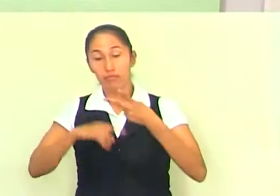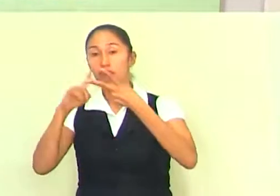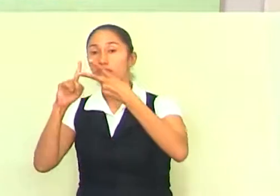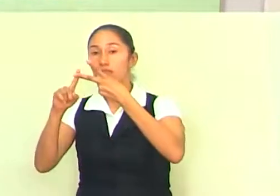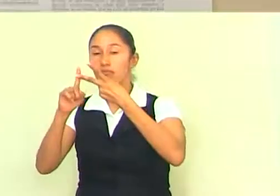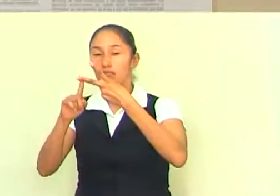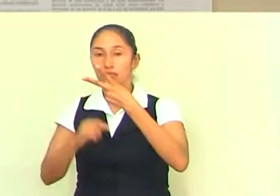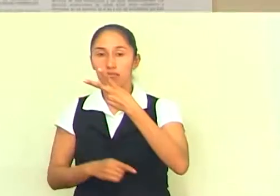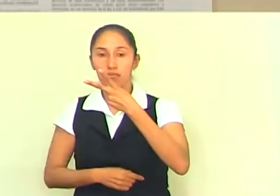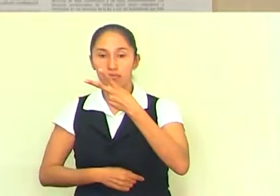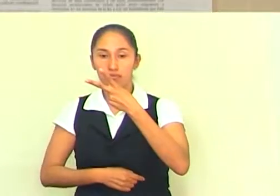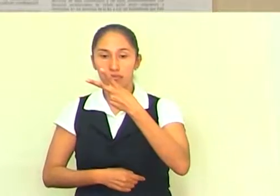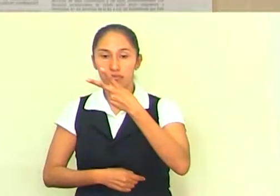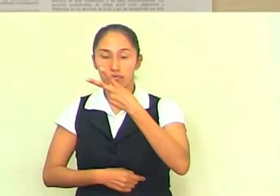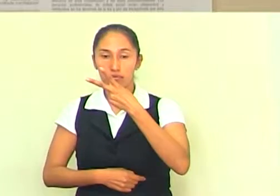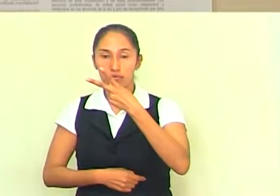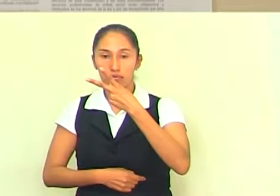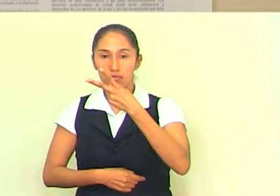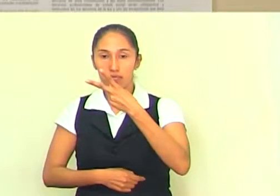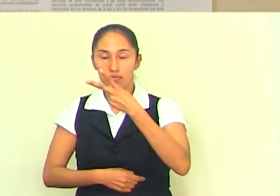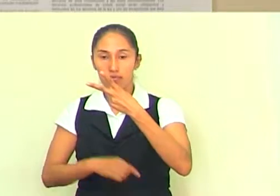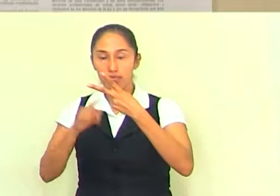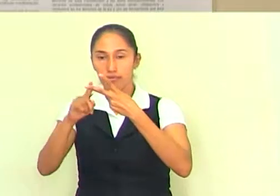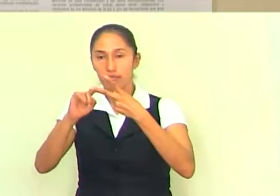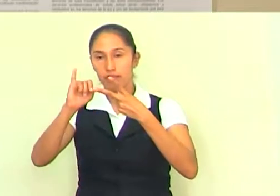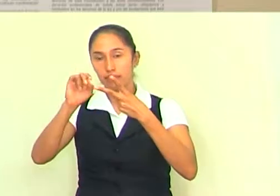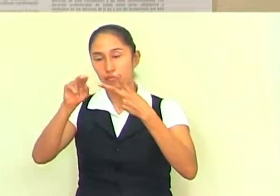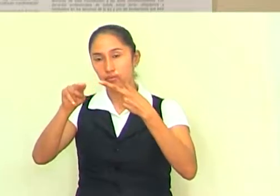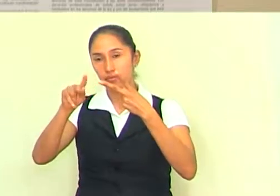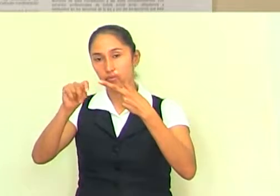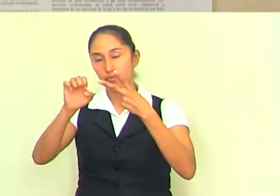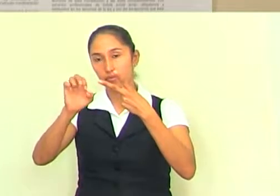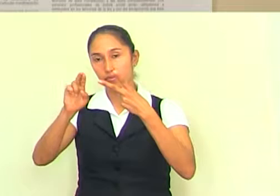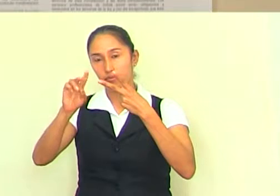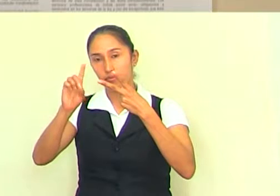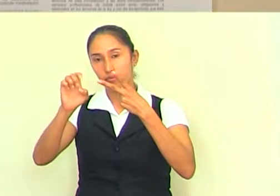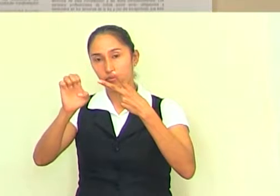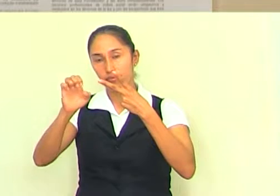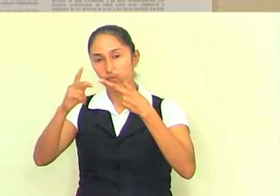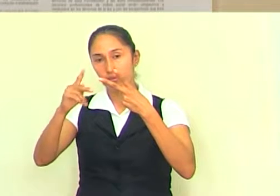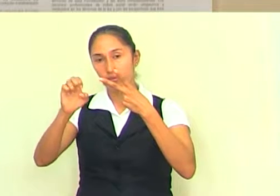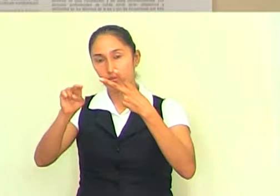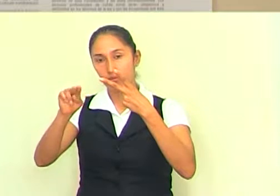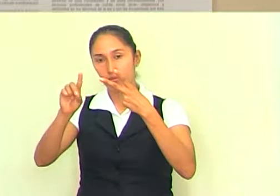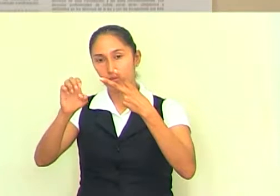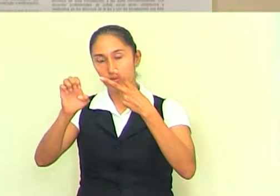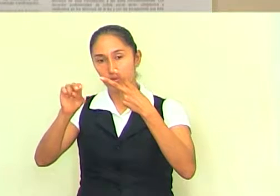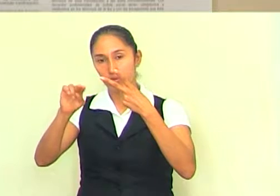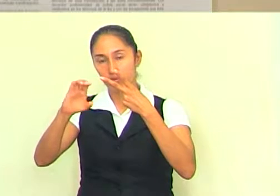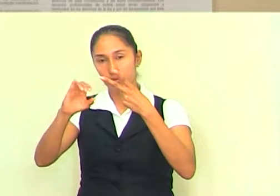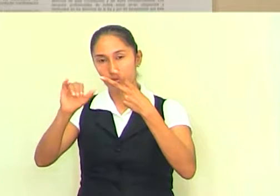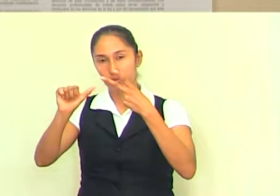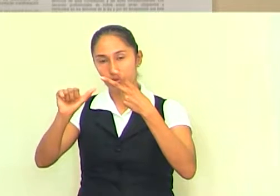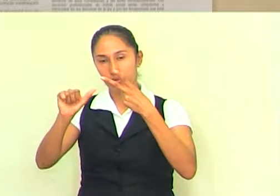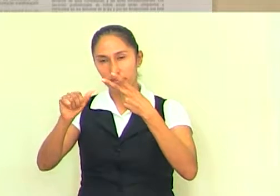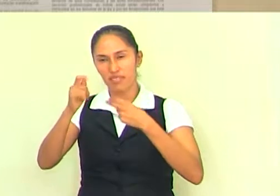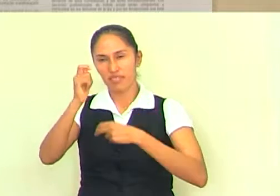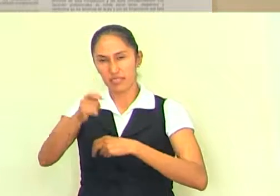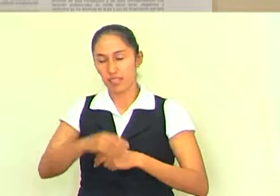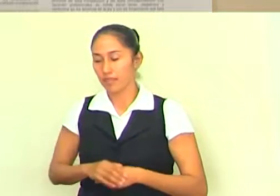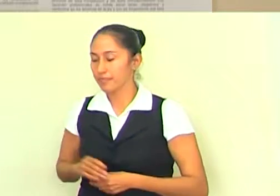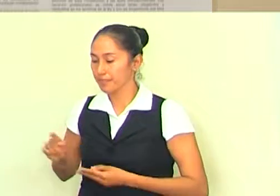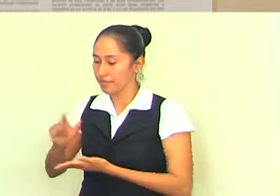es la interdependencia, que los derechos están ligados unos con